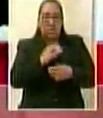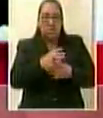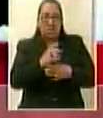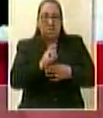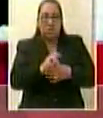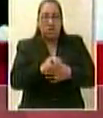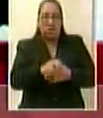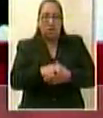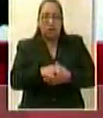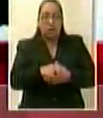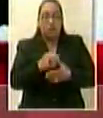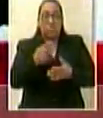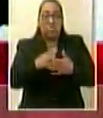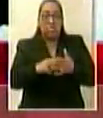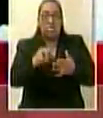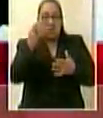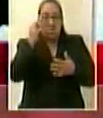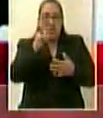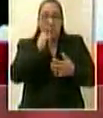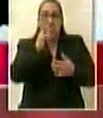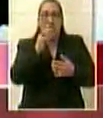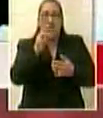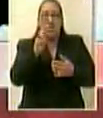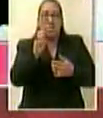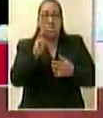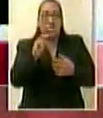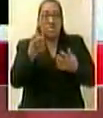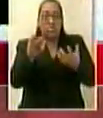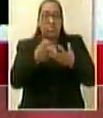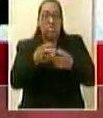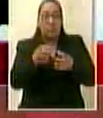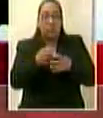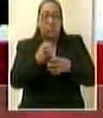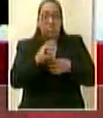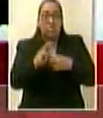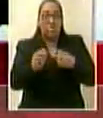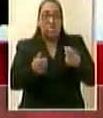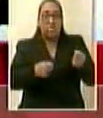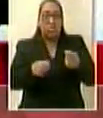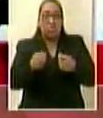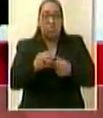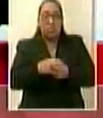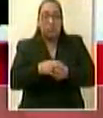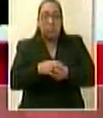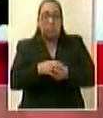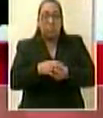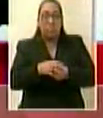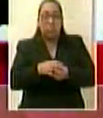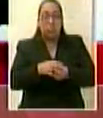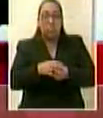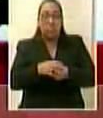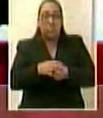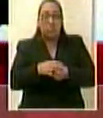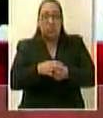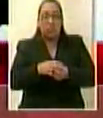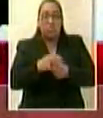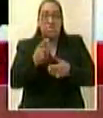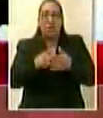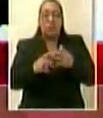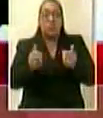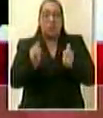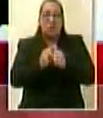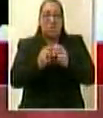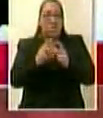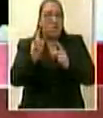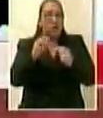educativa por falta de un consejo de administración y por consiguiente